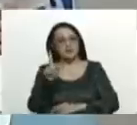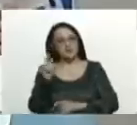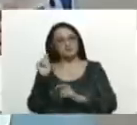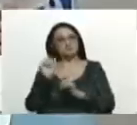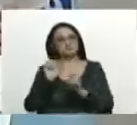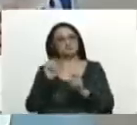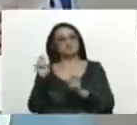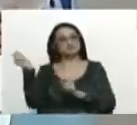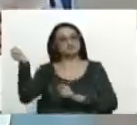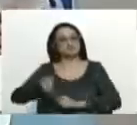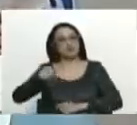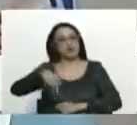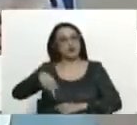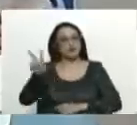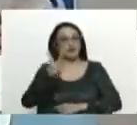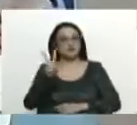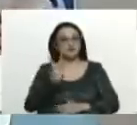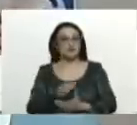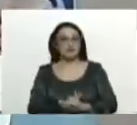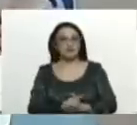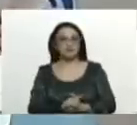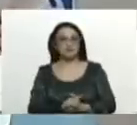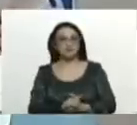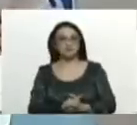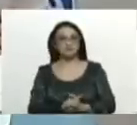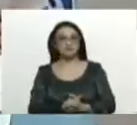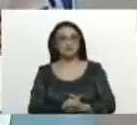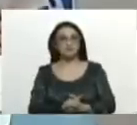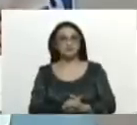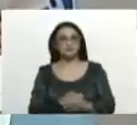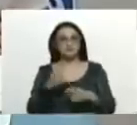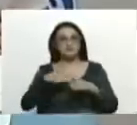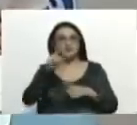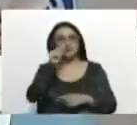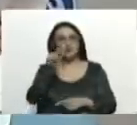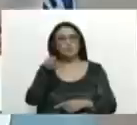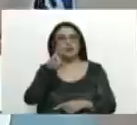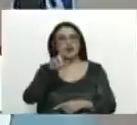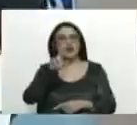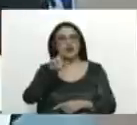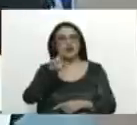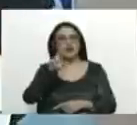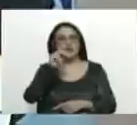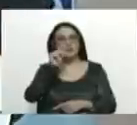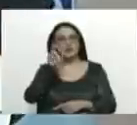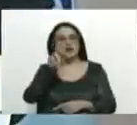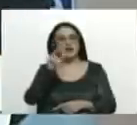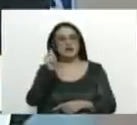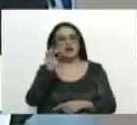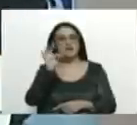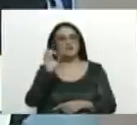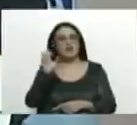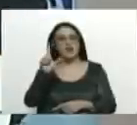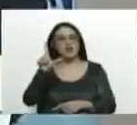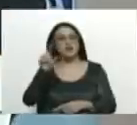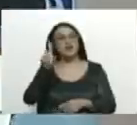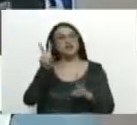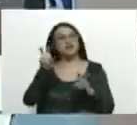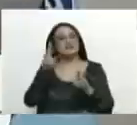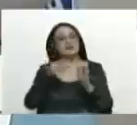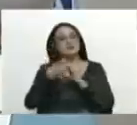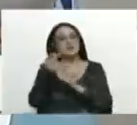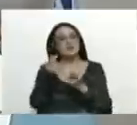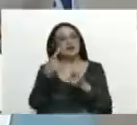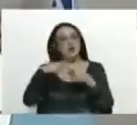en el caso Rafael Rey Rafael reiter tiene orden de aprehensión por el caso andorra también